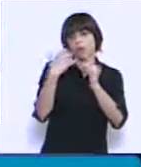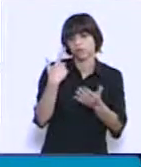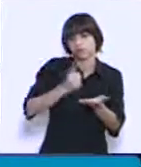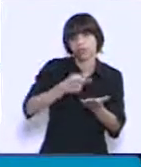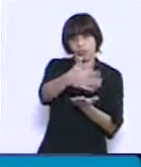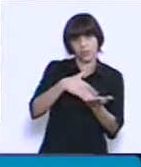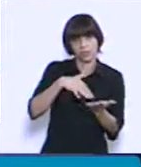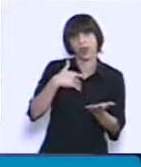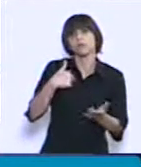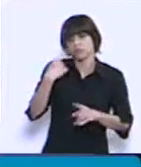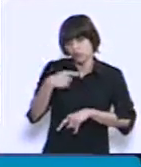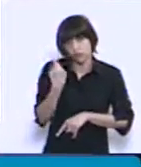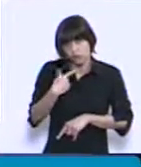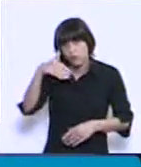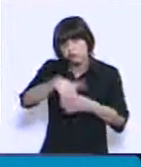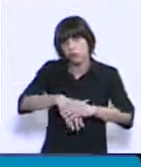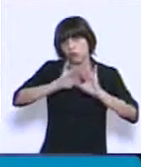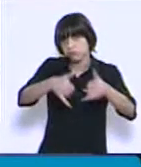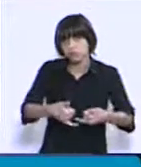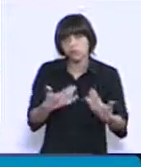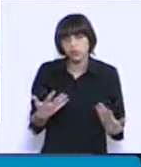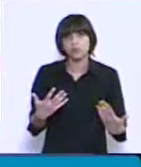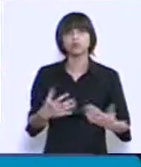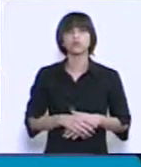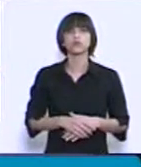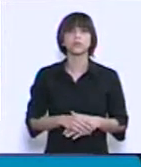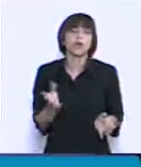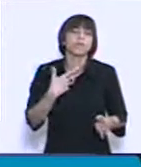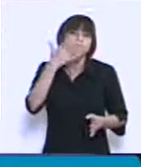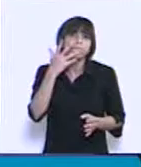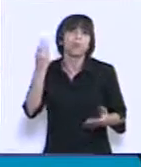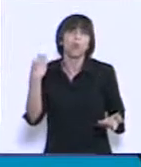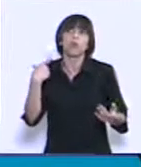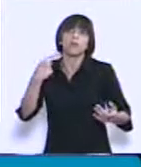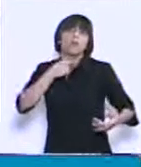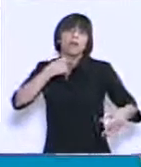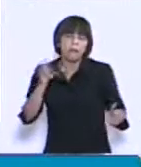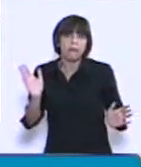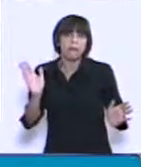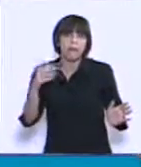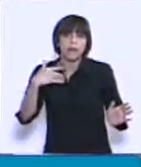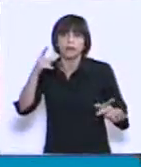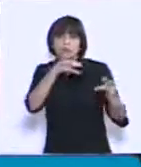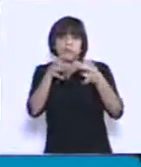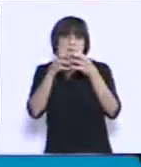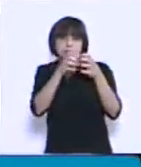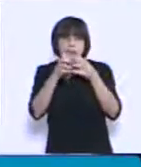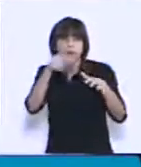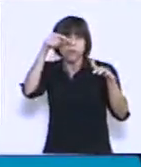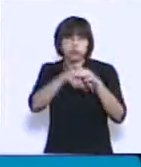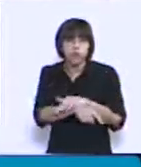ya adelantamos nuestro voto afirmativo, pero quisiéramos que se debata en profundidad una ley